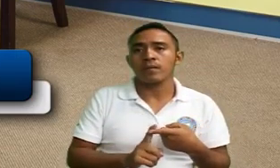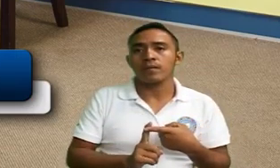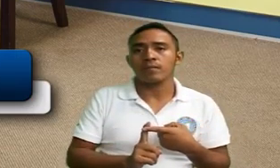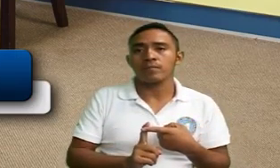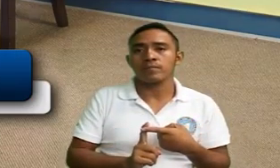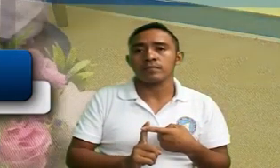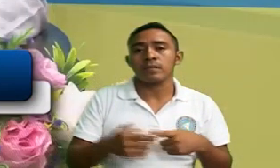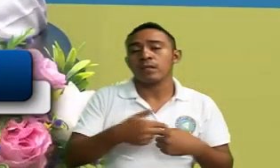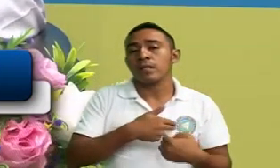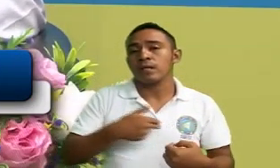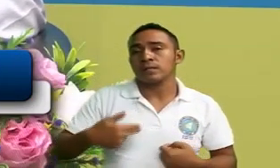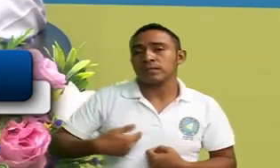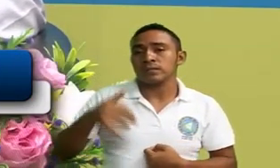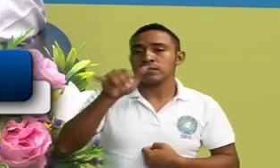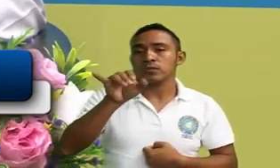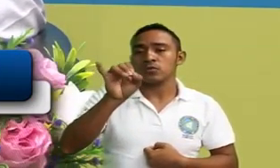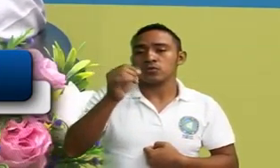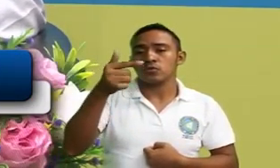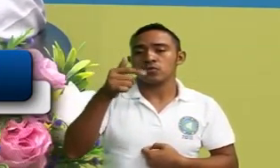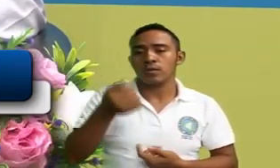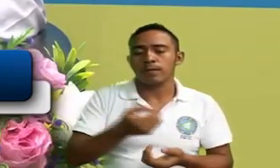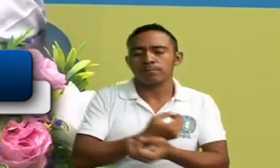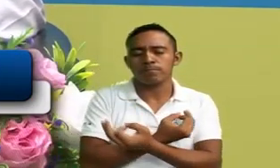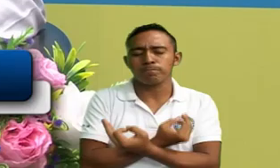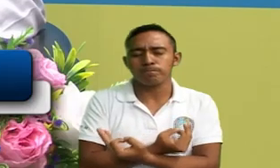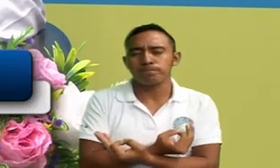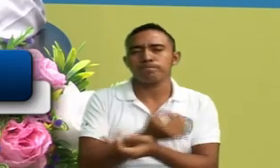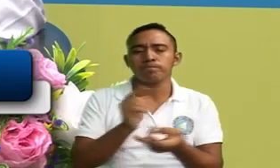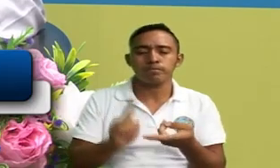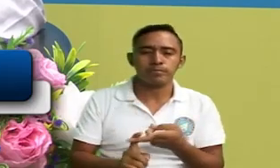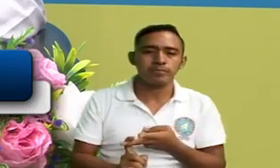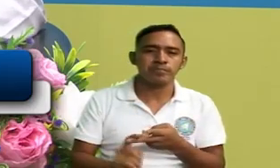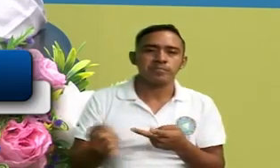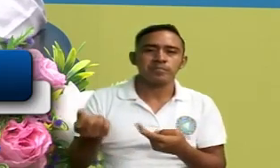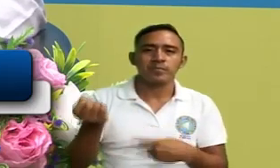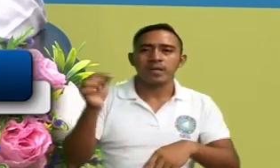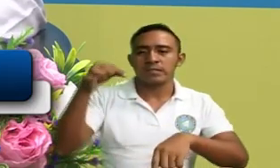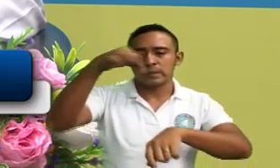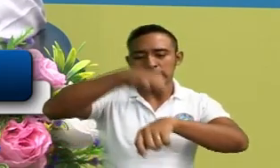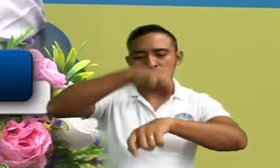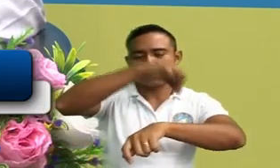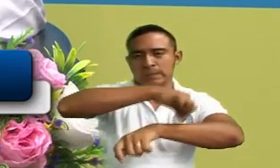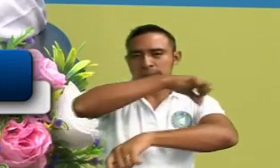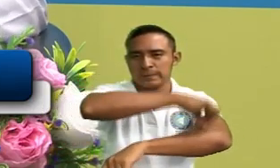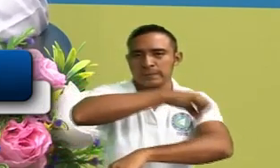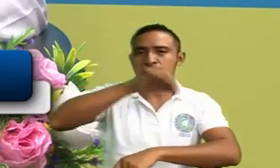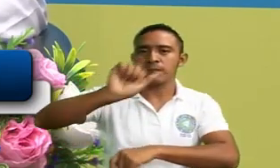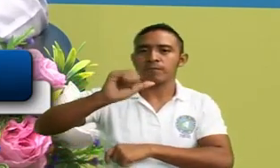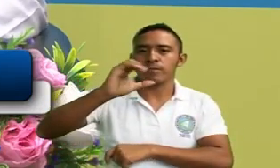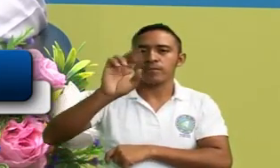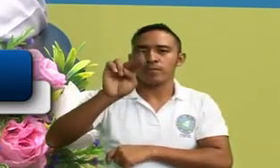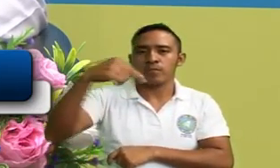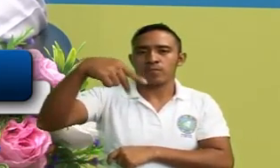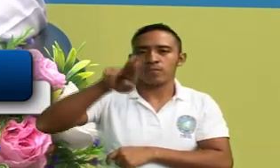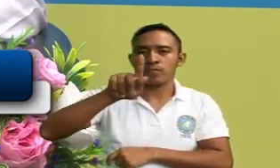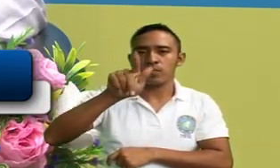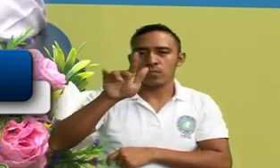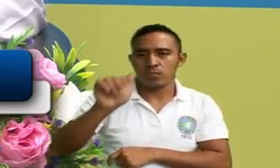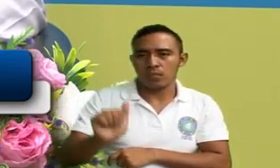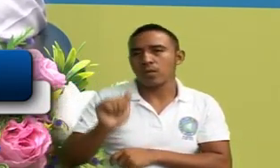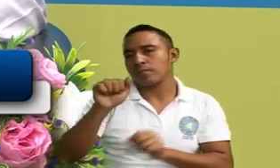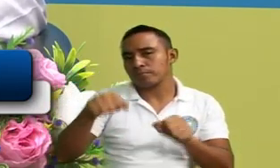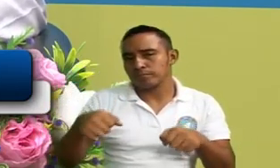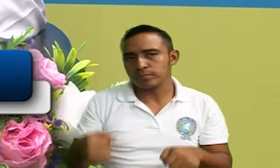hacer yoga, hacer meditación, acupuntura. Esos también forman parte del